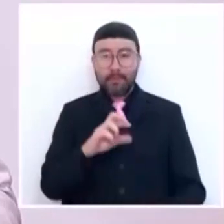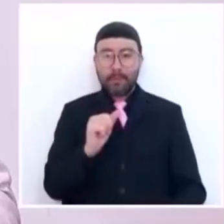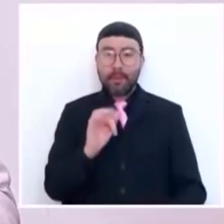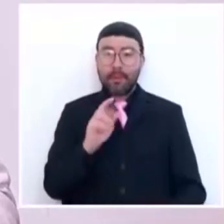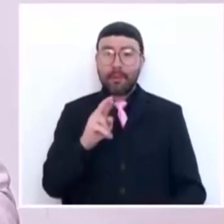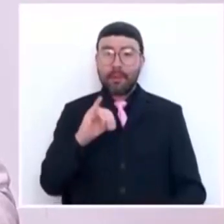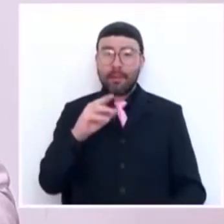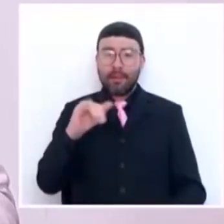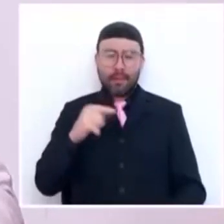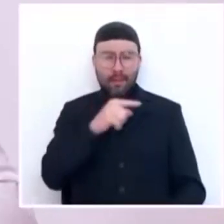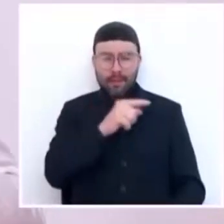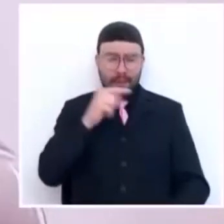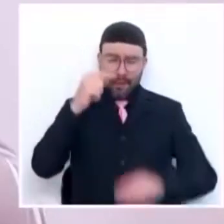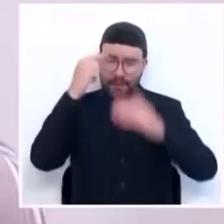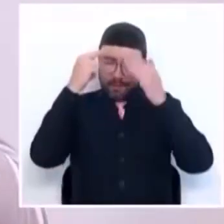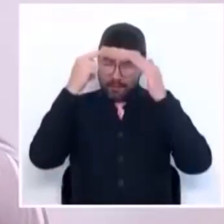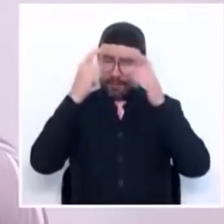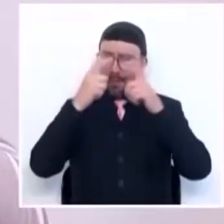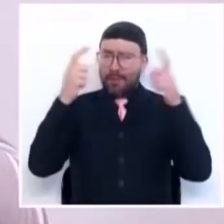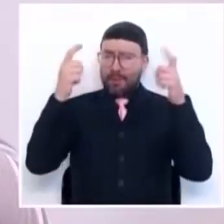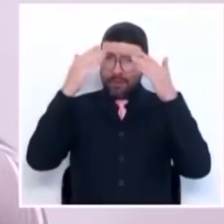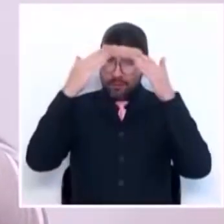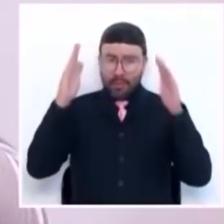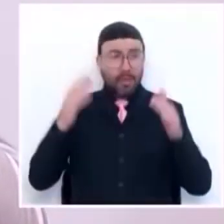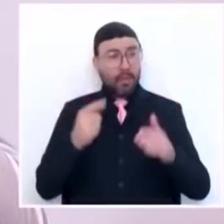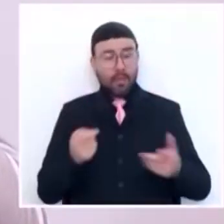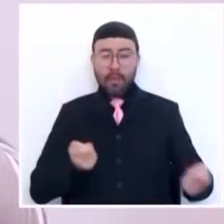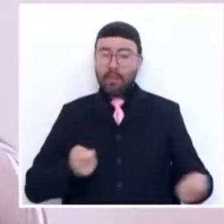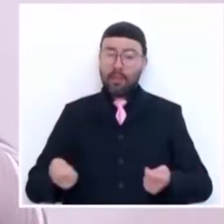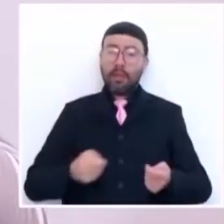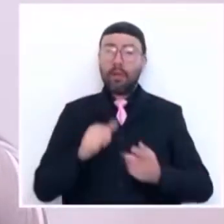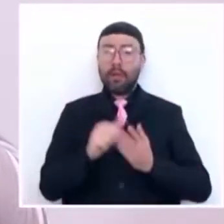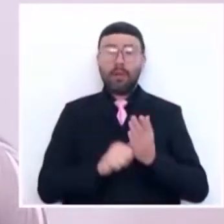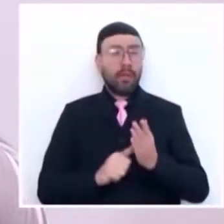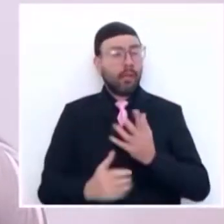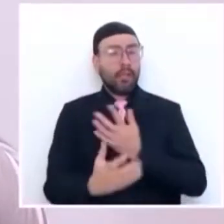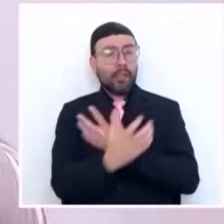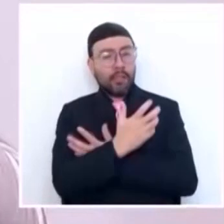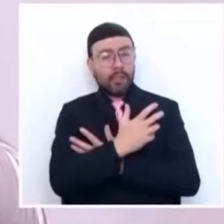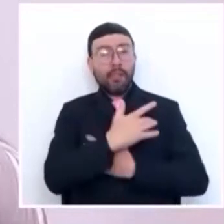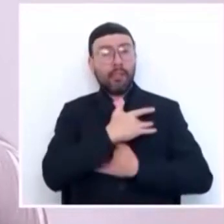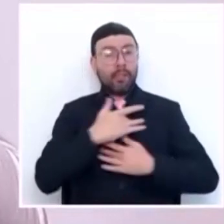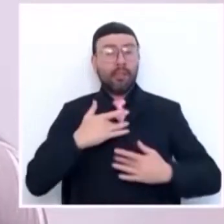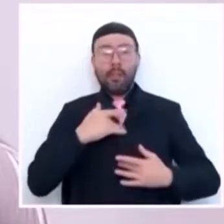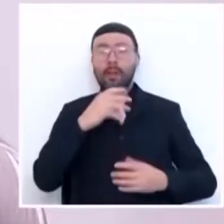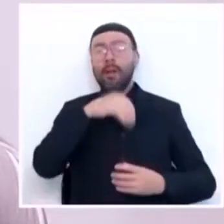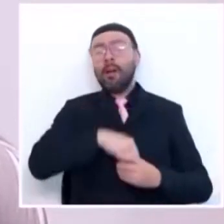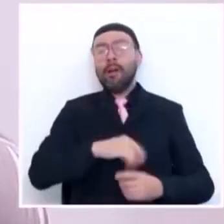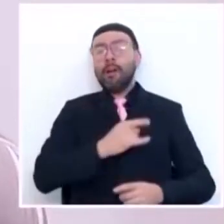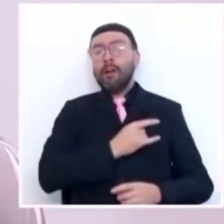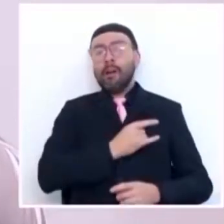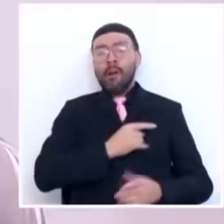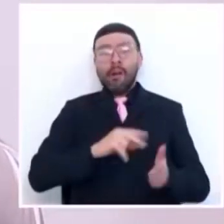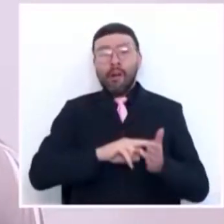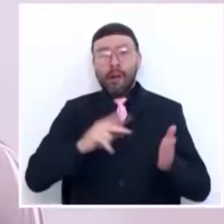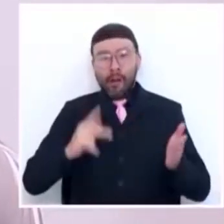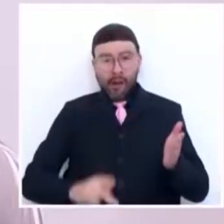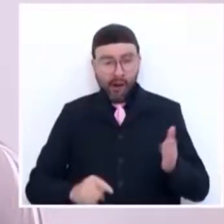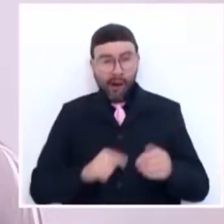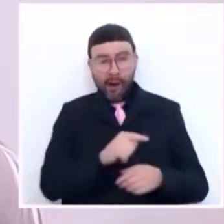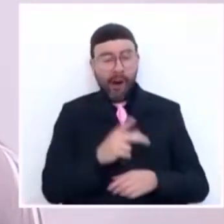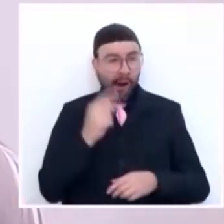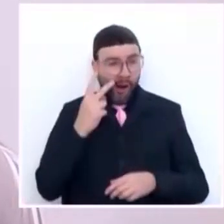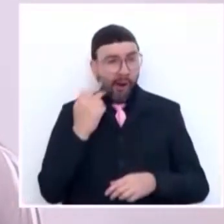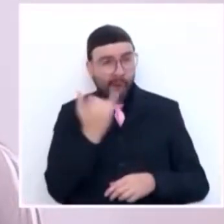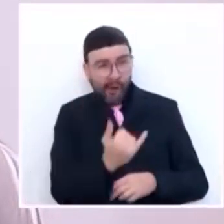muy abierta, pese a ser coordinadora de un programa de ciencias de la salud de la universidad prestigiosa, Unidad